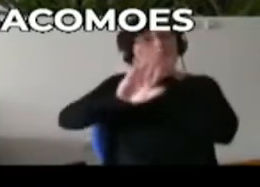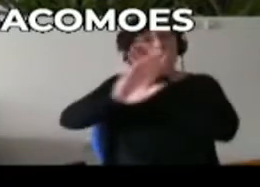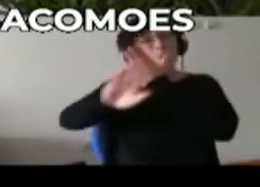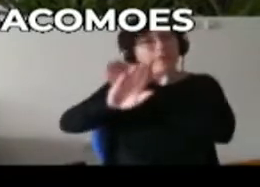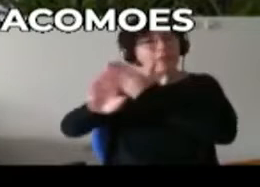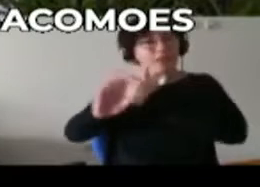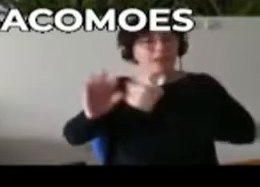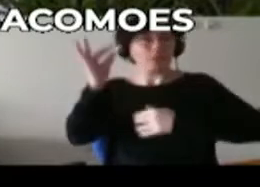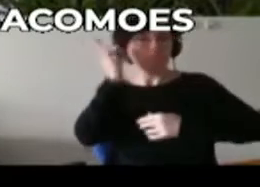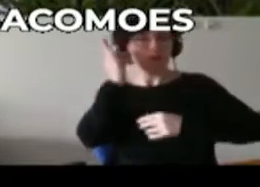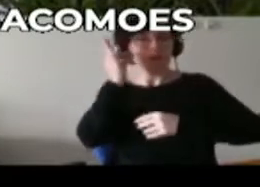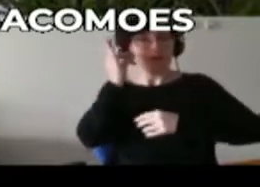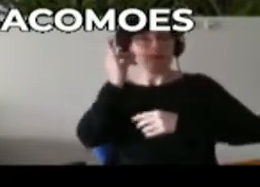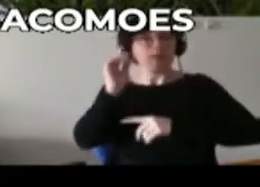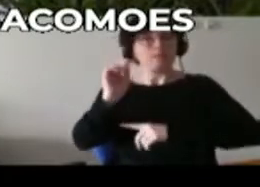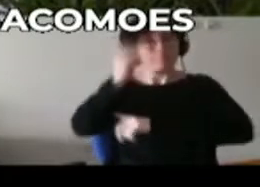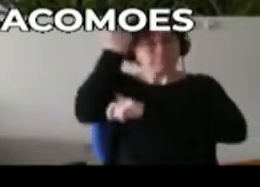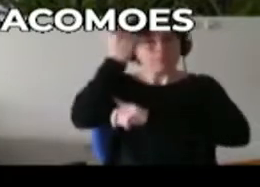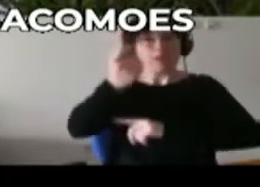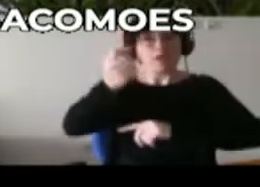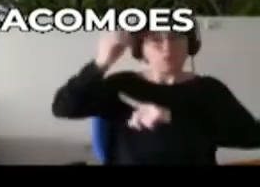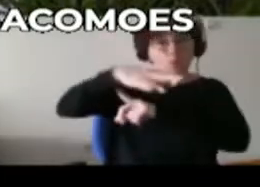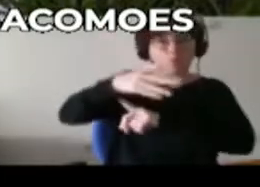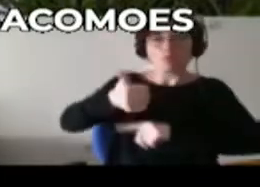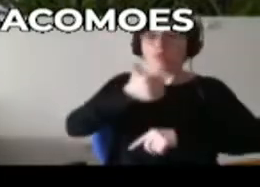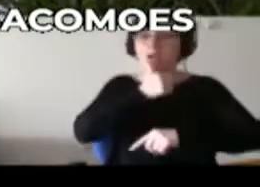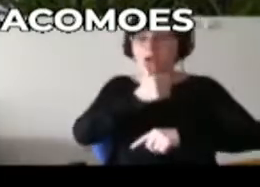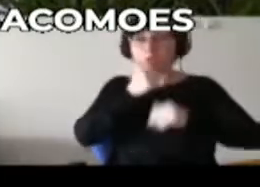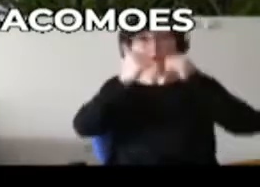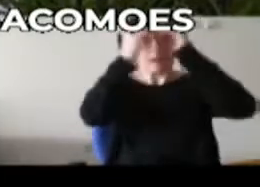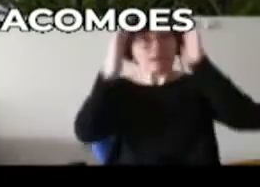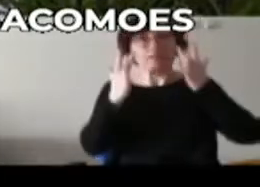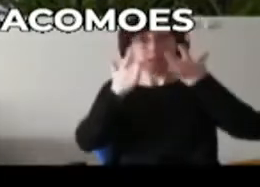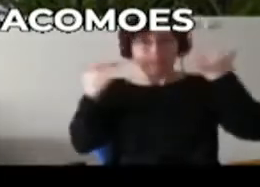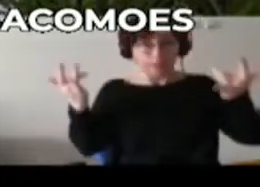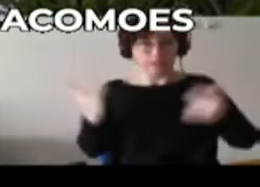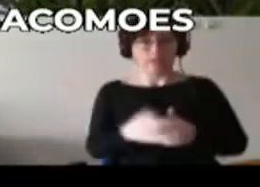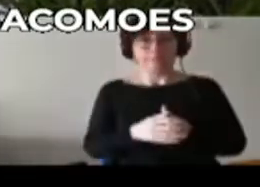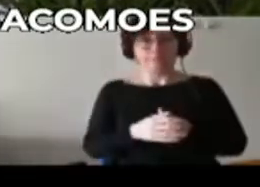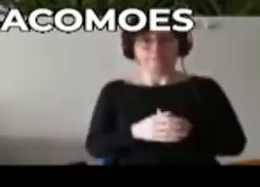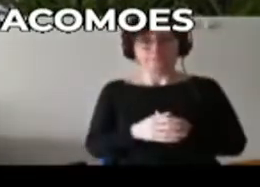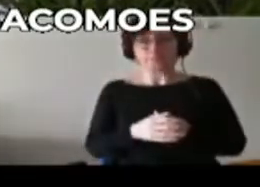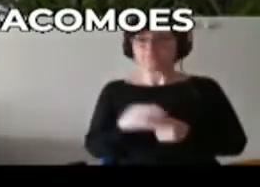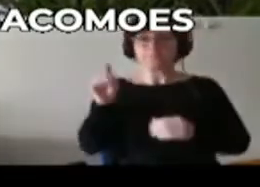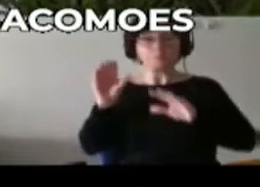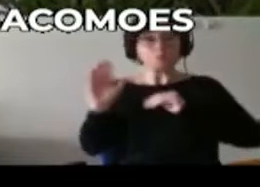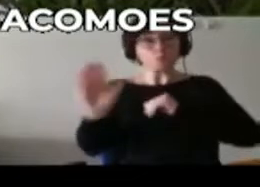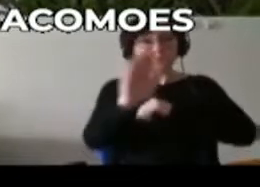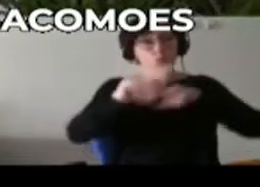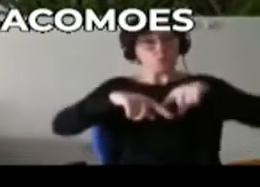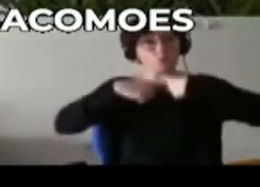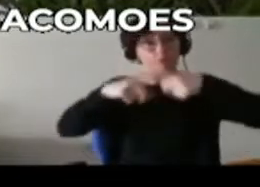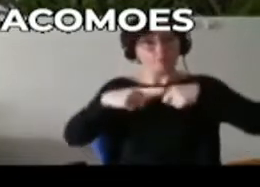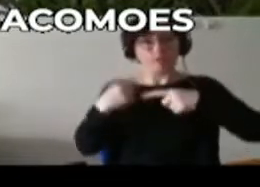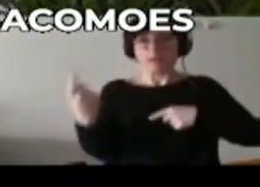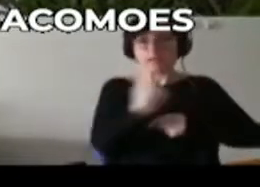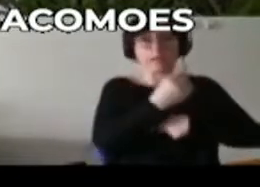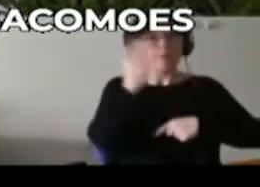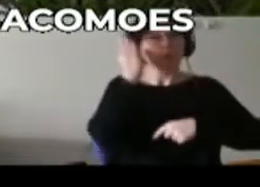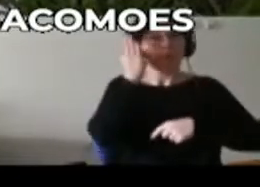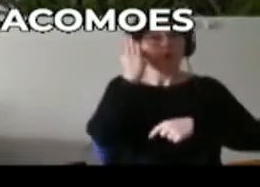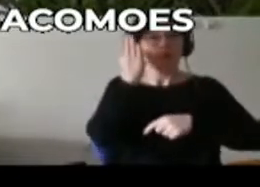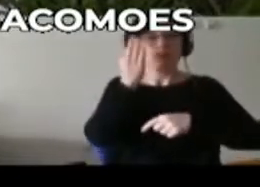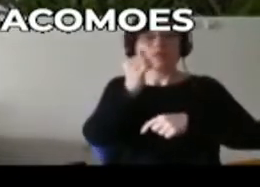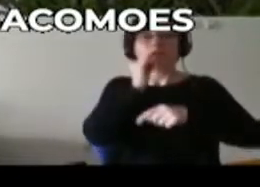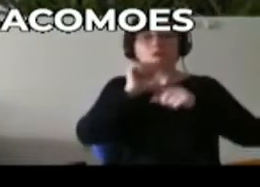conquistaron luz, agua y viviendas dignas. Y siempre en sus familias, cada mujer subiendo a la fuente a lavar, preparando la